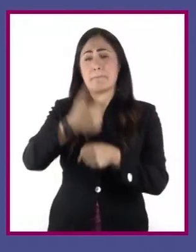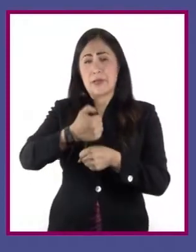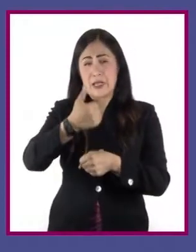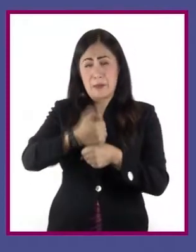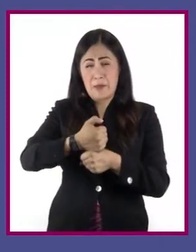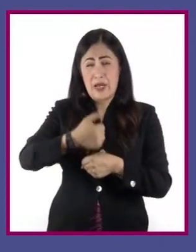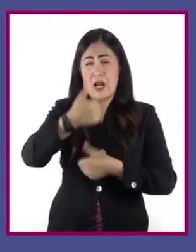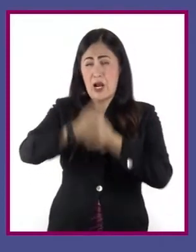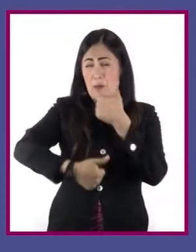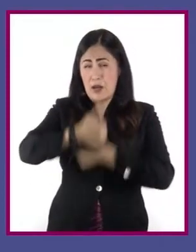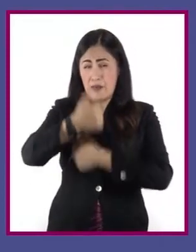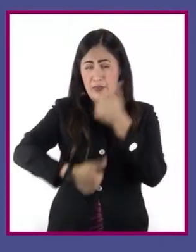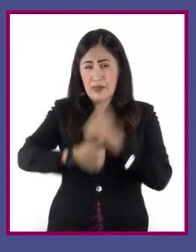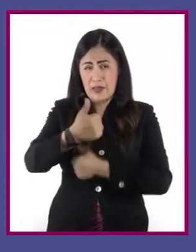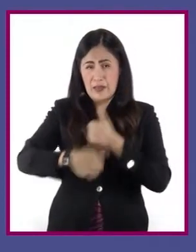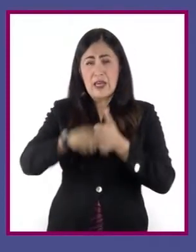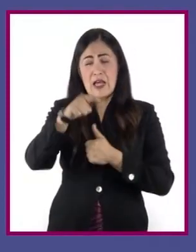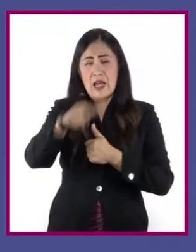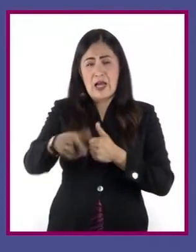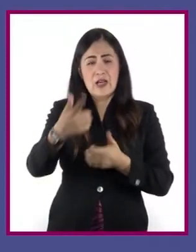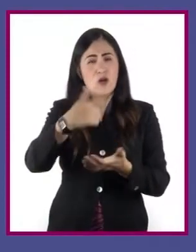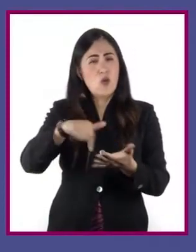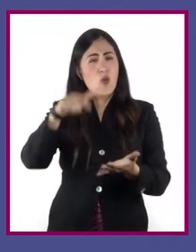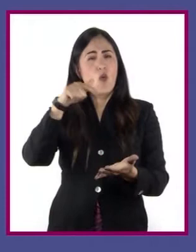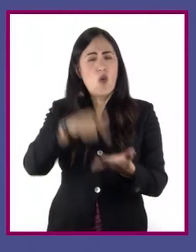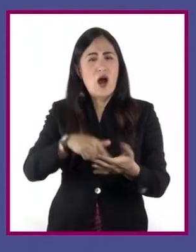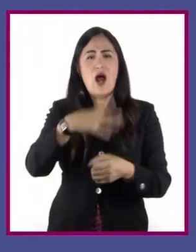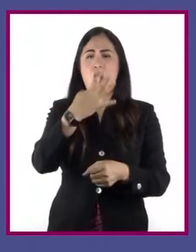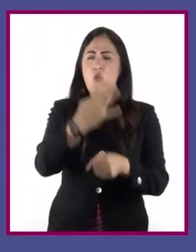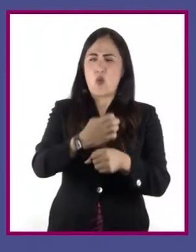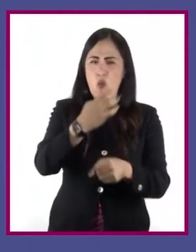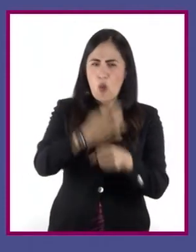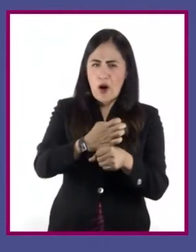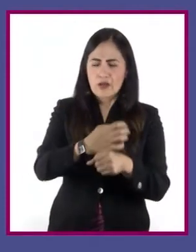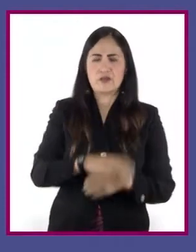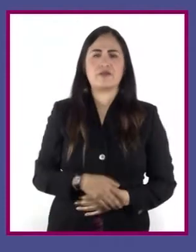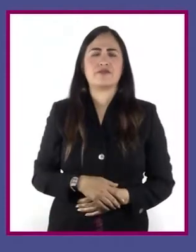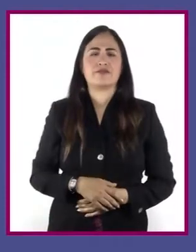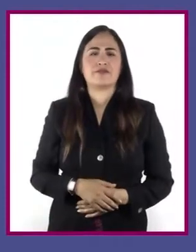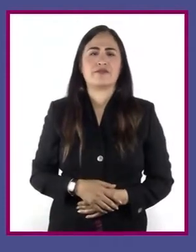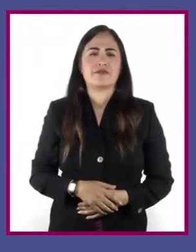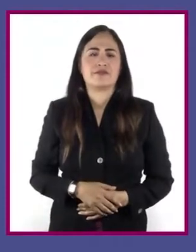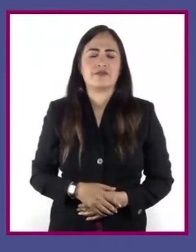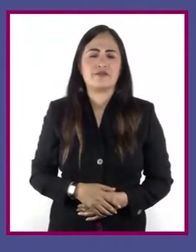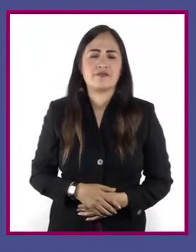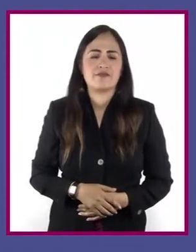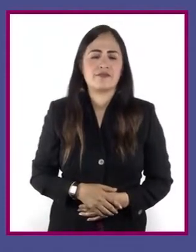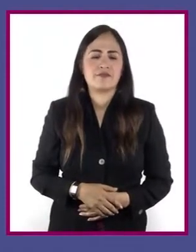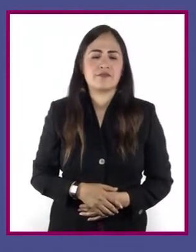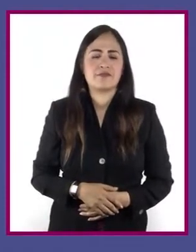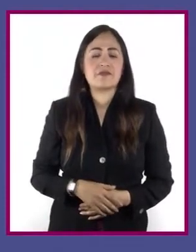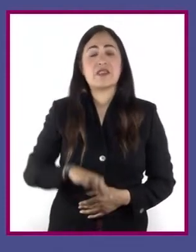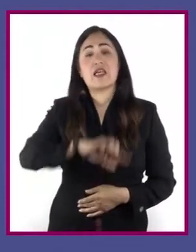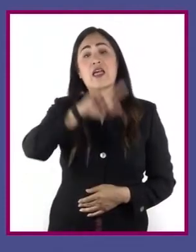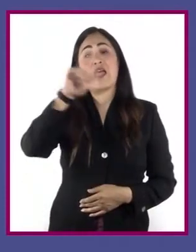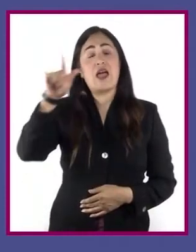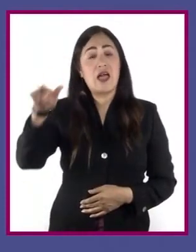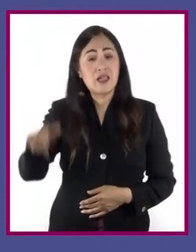y ahí ganó un 4º lugar. Más tarde, tuvo la oportunidad y fue elegida